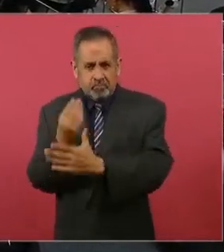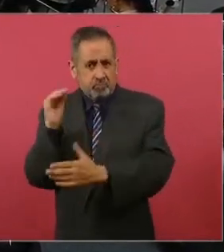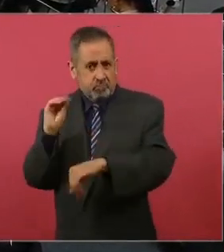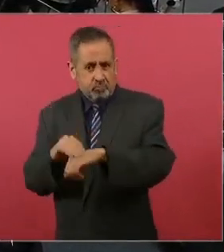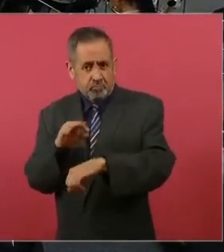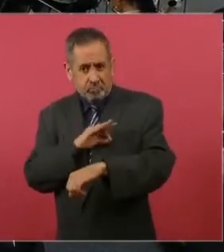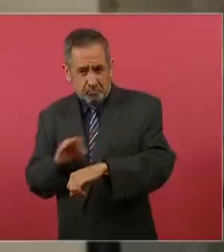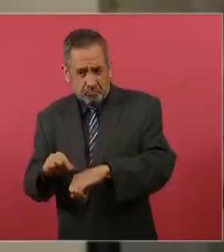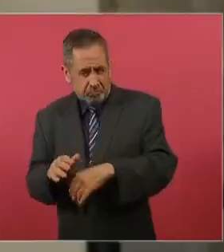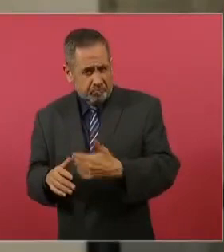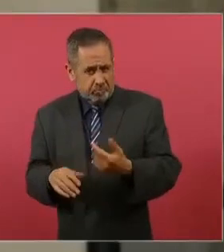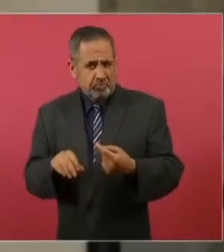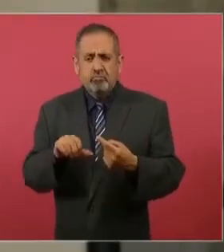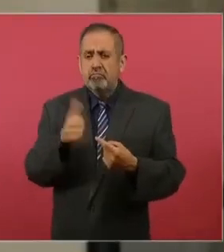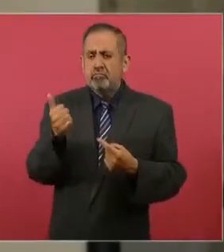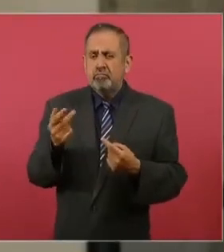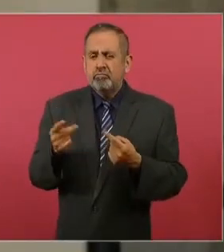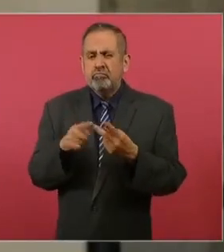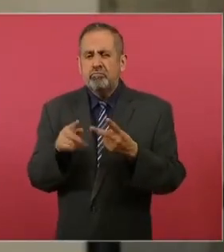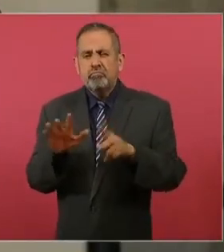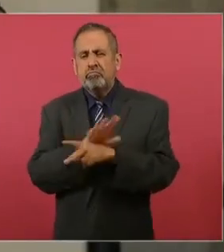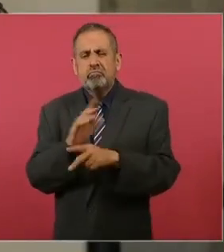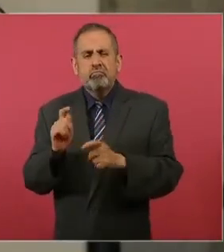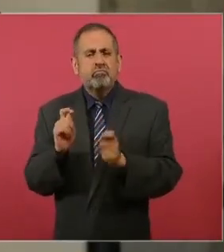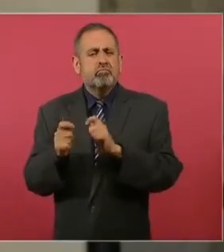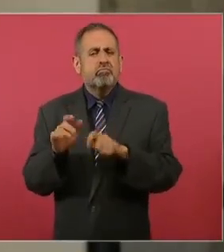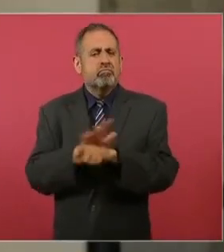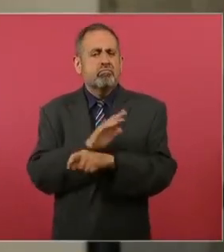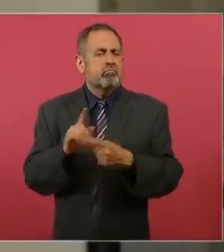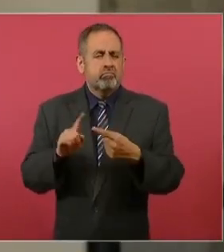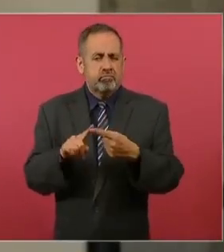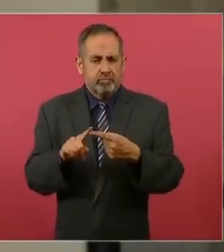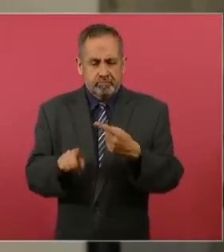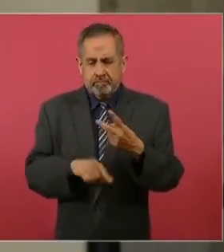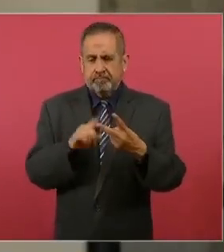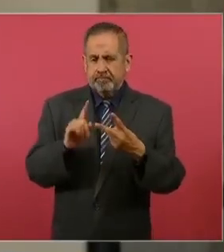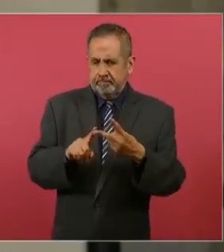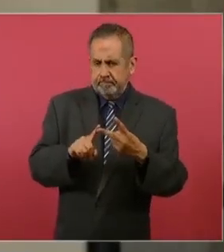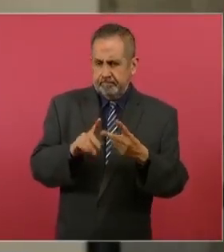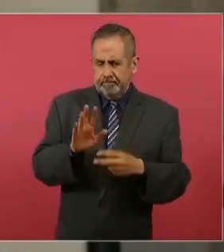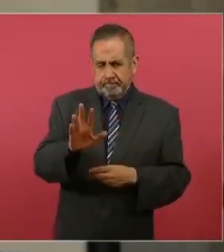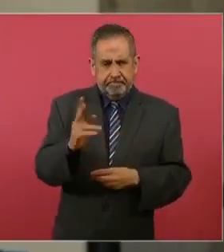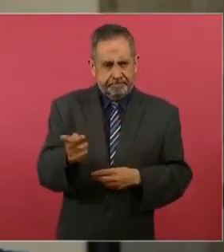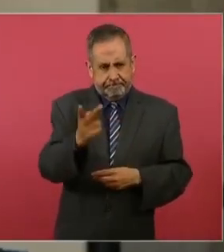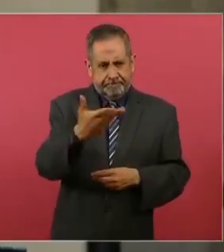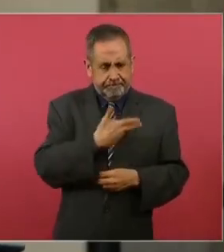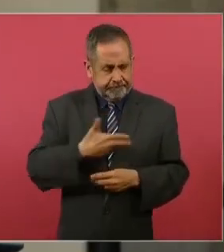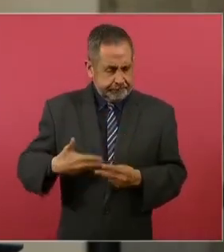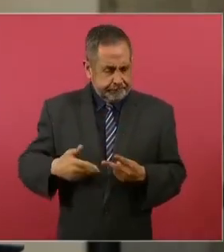han presentado al proyecto? Por otra parte, señor presidente,